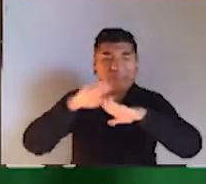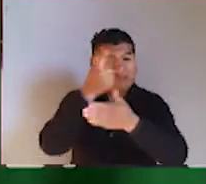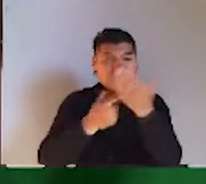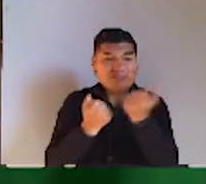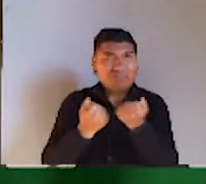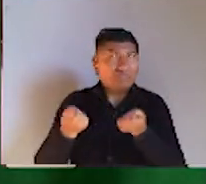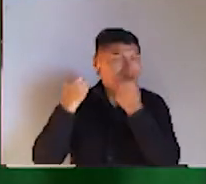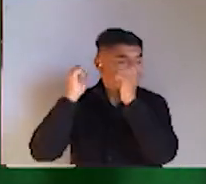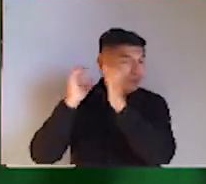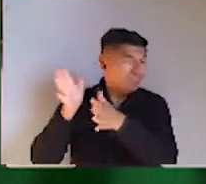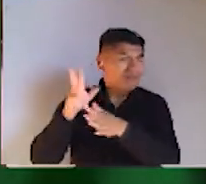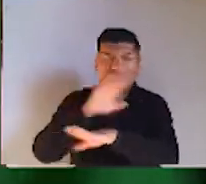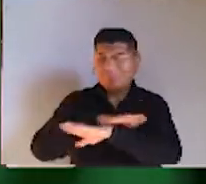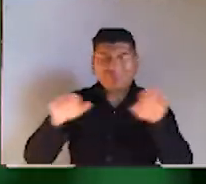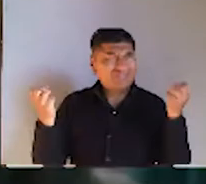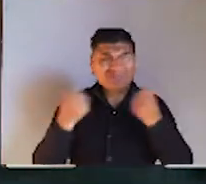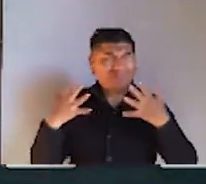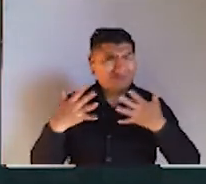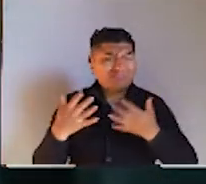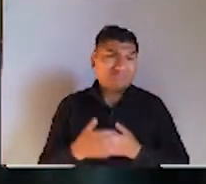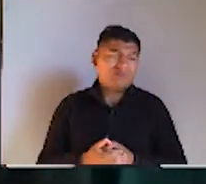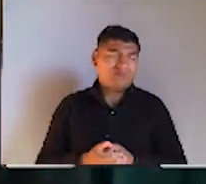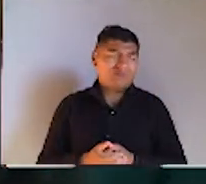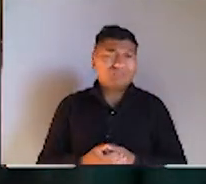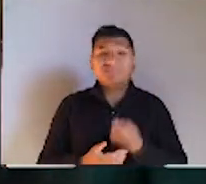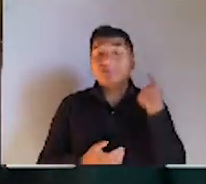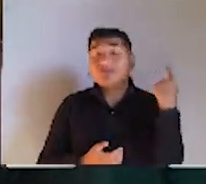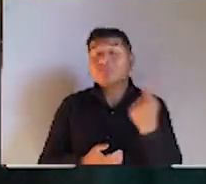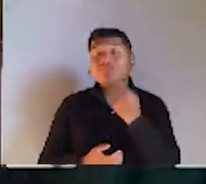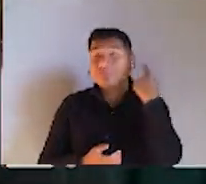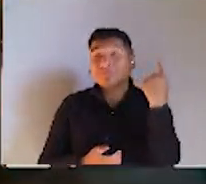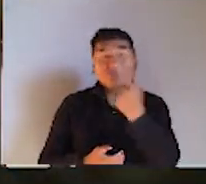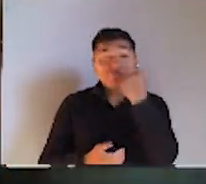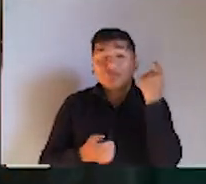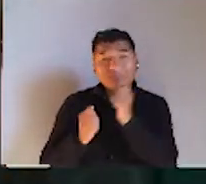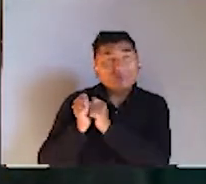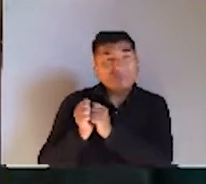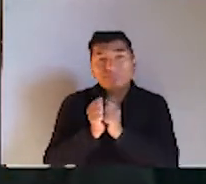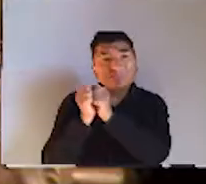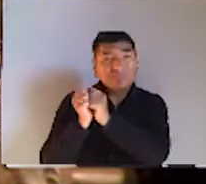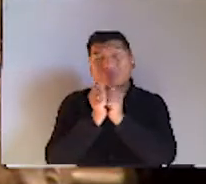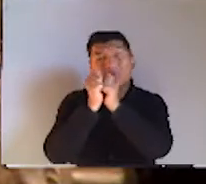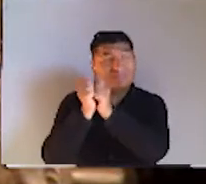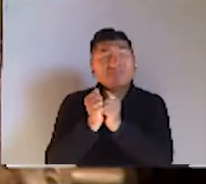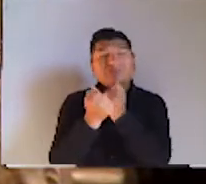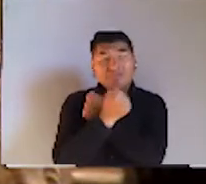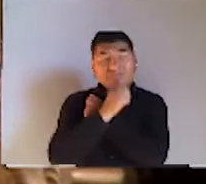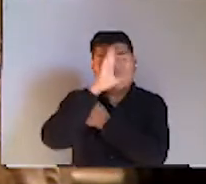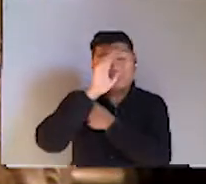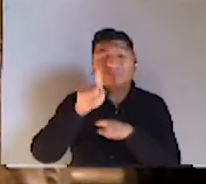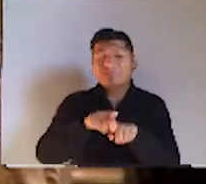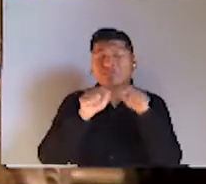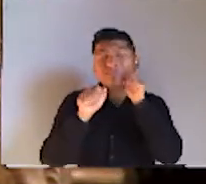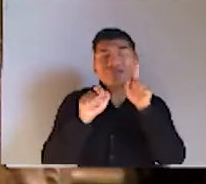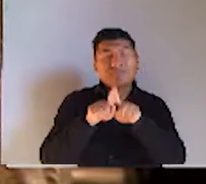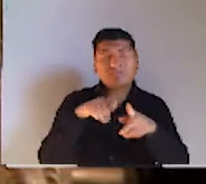no tengamos miedo. Siempre nos acompañe, queridos hermanos, la